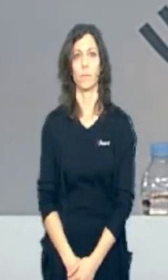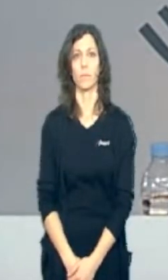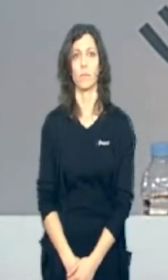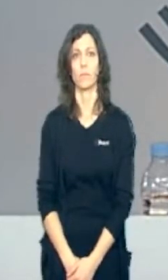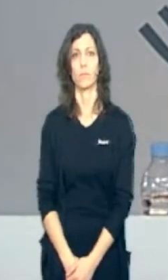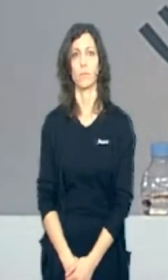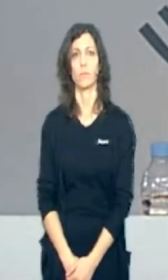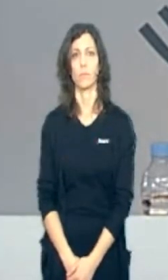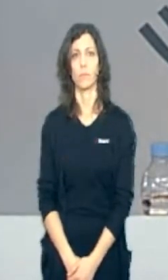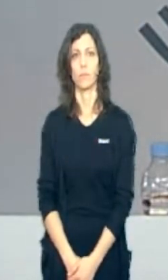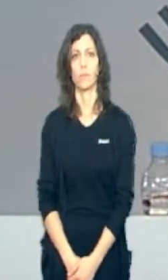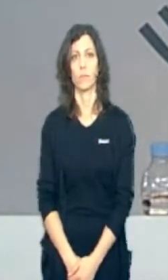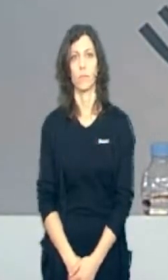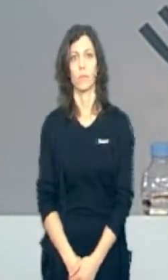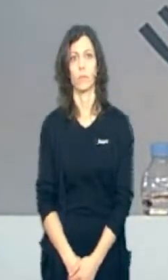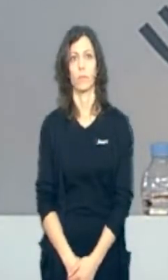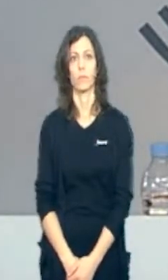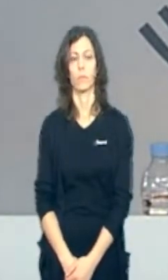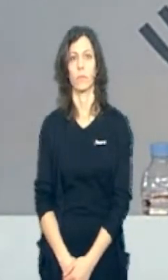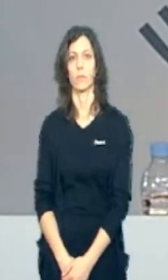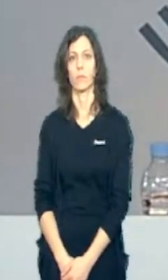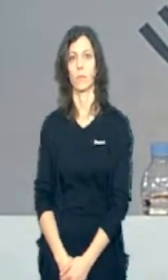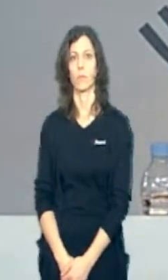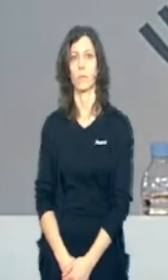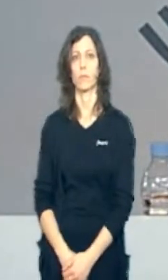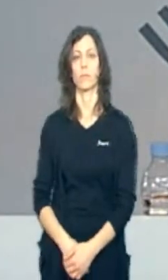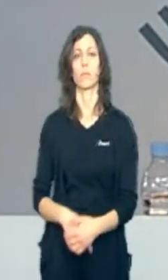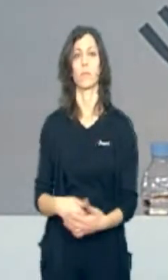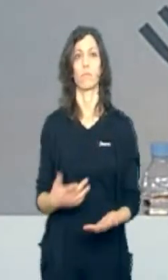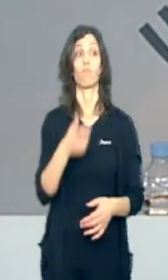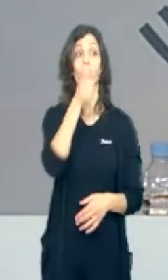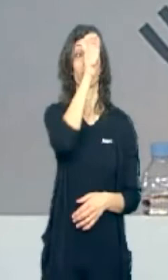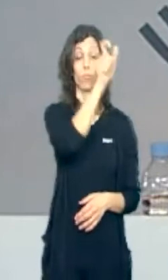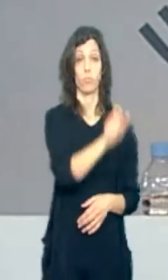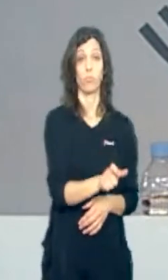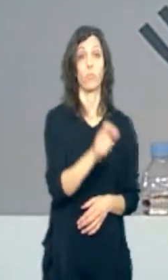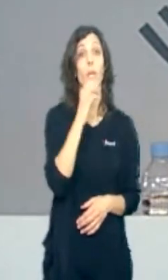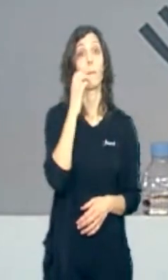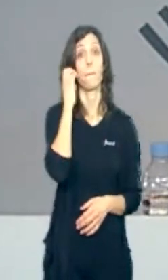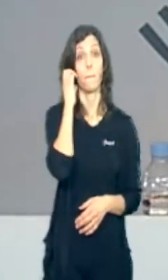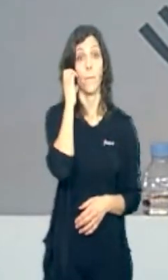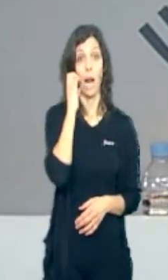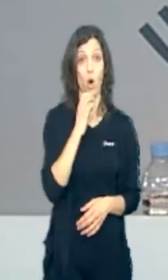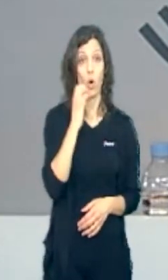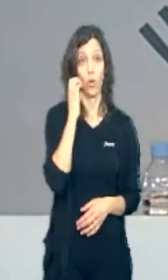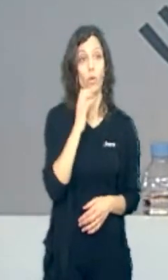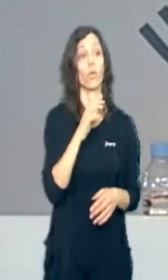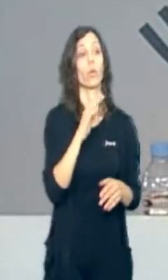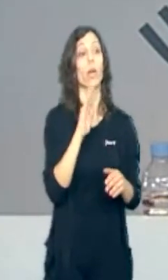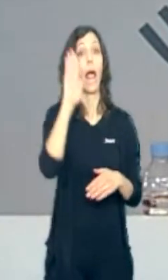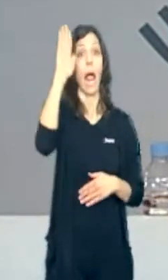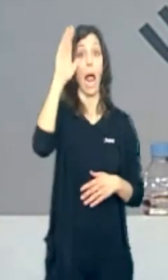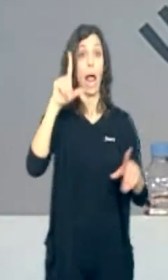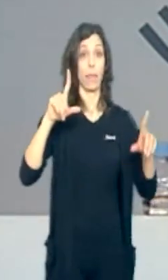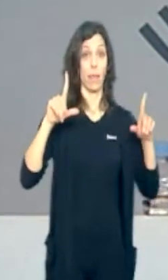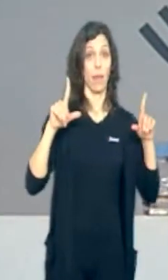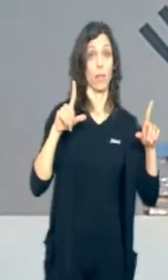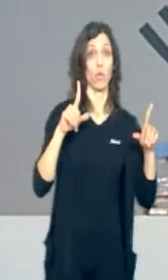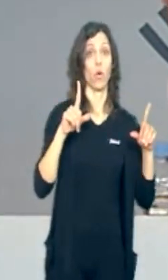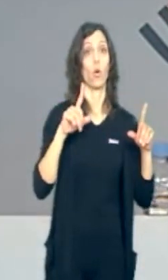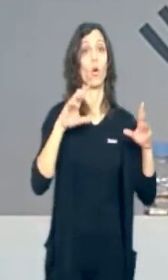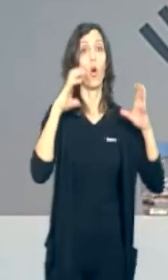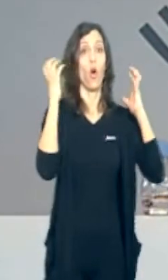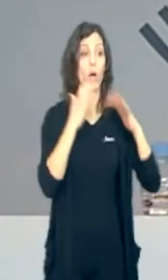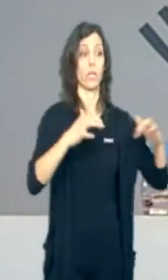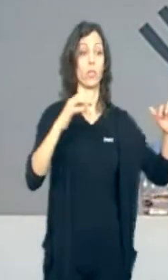Y que, obviamente, él, cuando sale elegido candidato en el Congreso